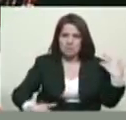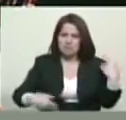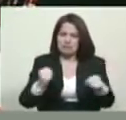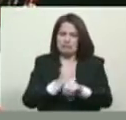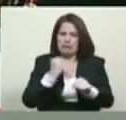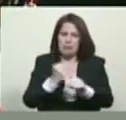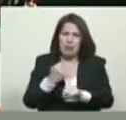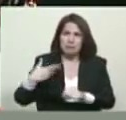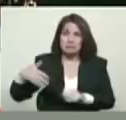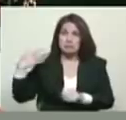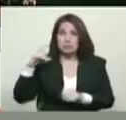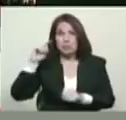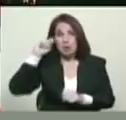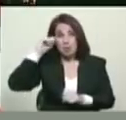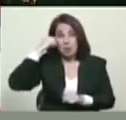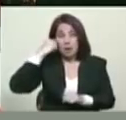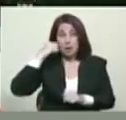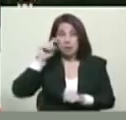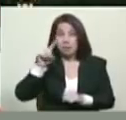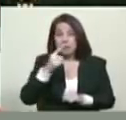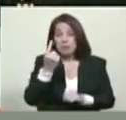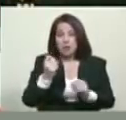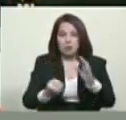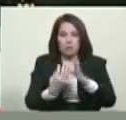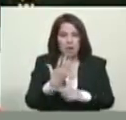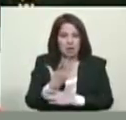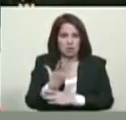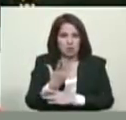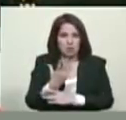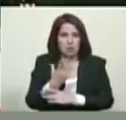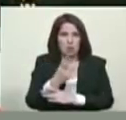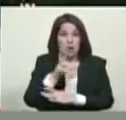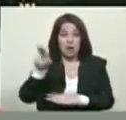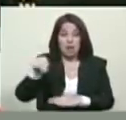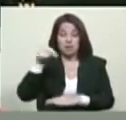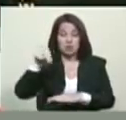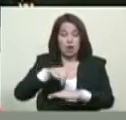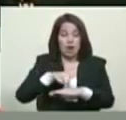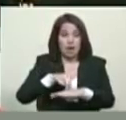cuando nacionalizamos el 1 de mayo de 2006 los hidrocarburos,